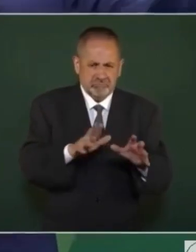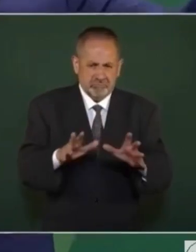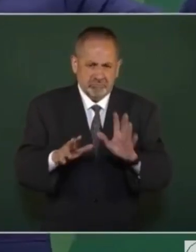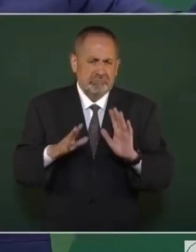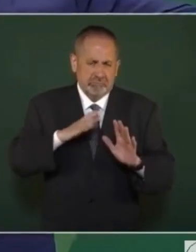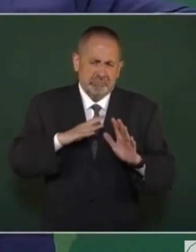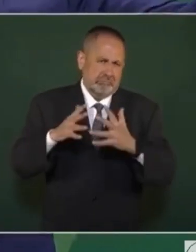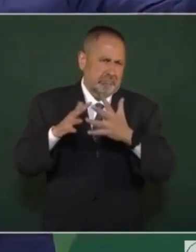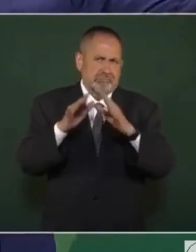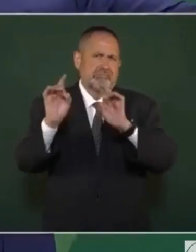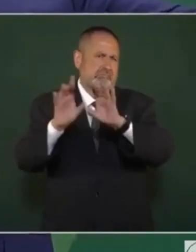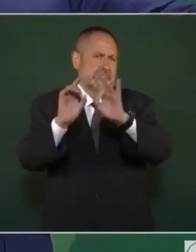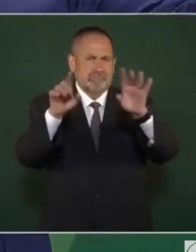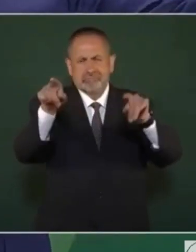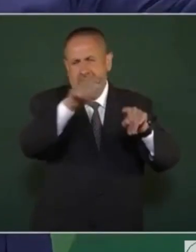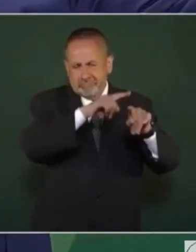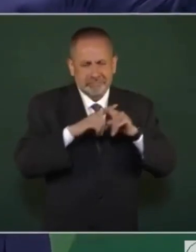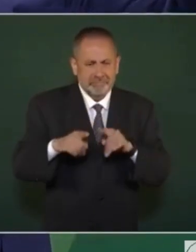Había, desde luego,